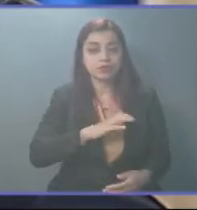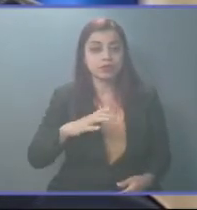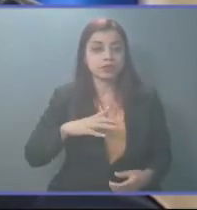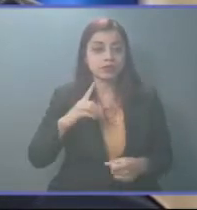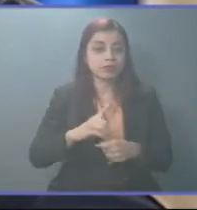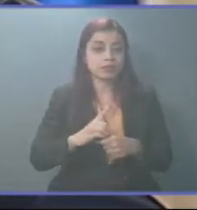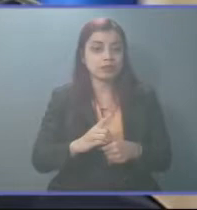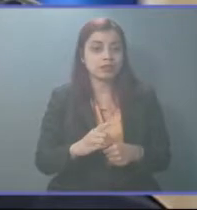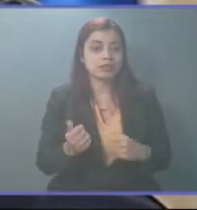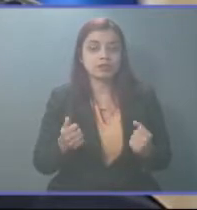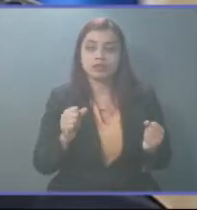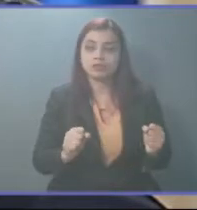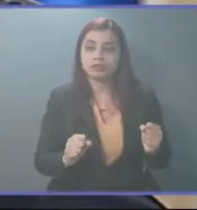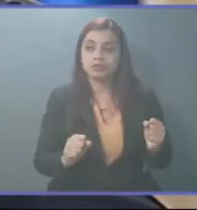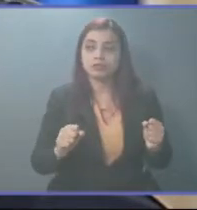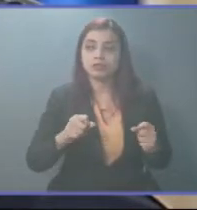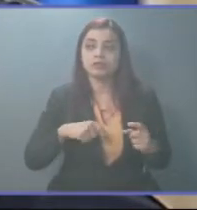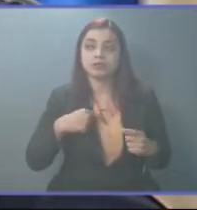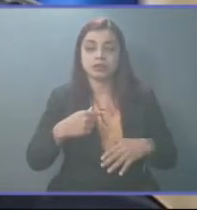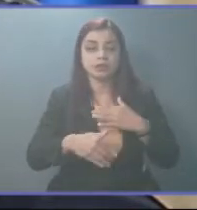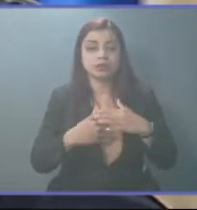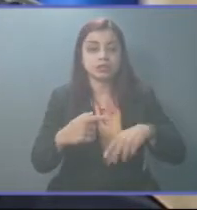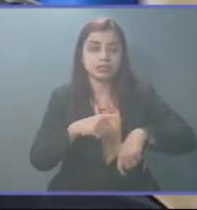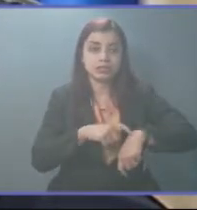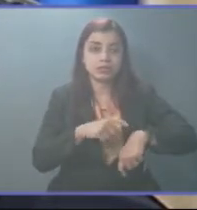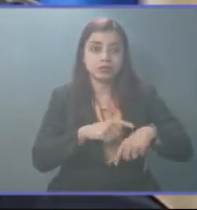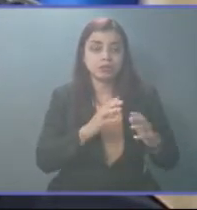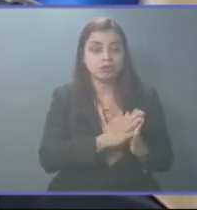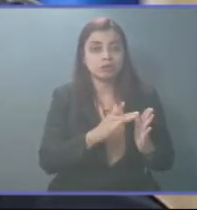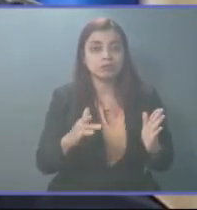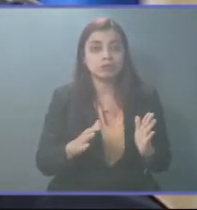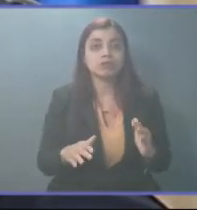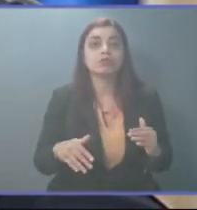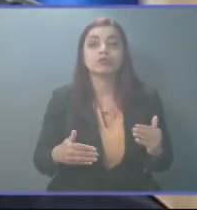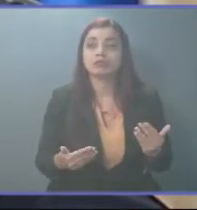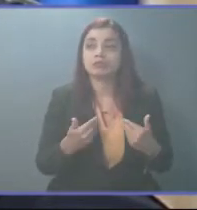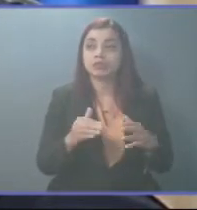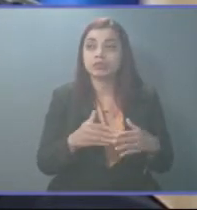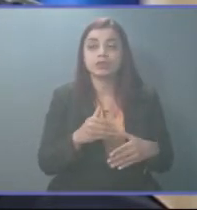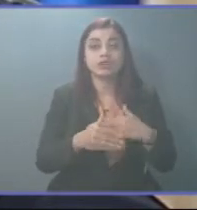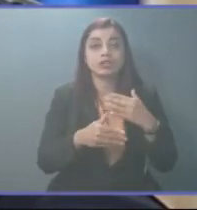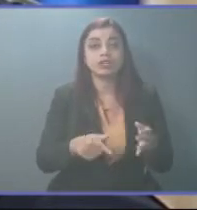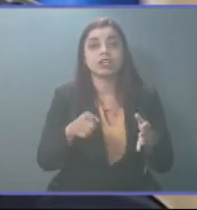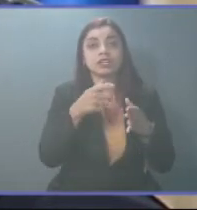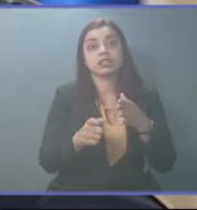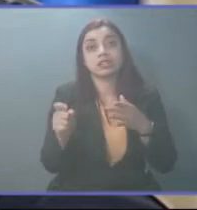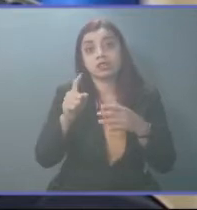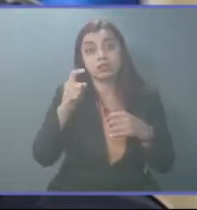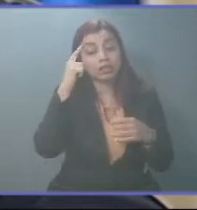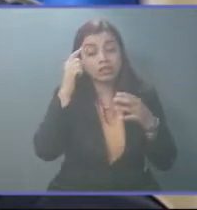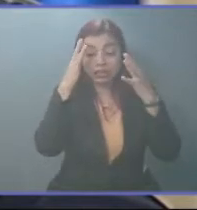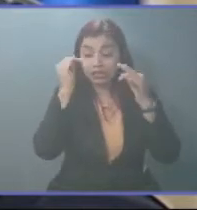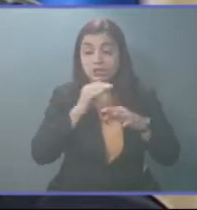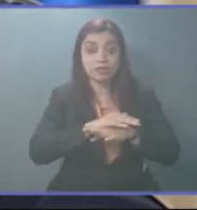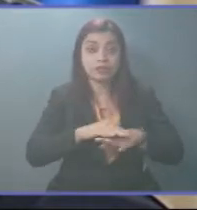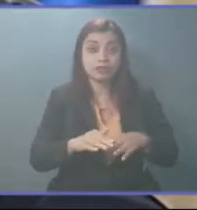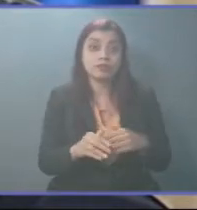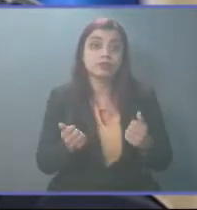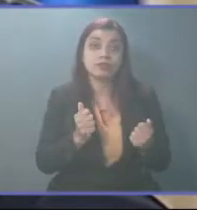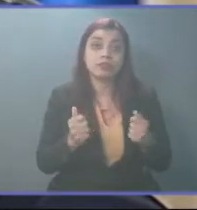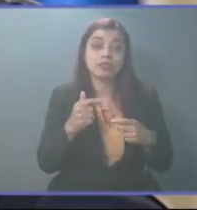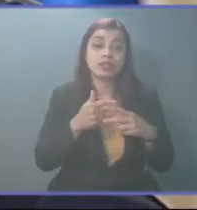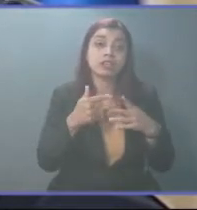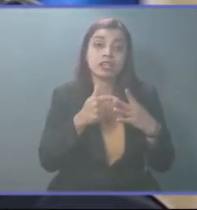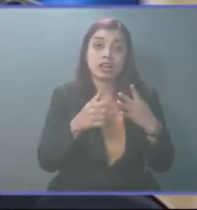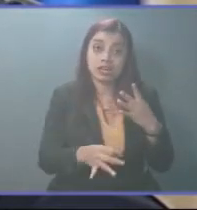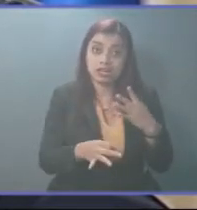se mantendrán hasta la finalización del plazo estipulado en cada uno de ellos, salvo que las partes decidan darlos por terminado anticipadamente de conformidad al marco